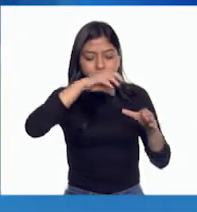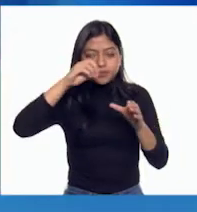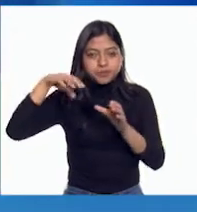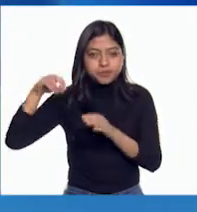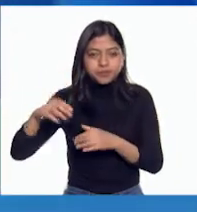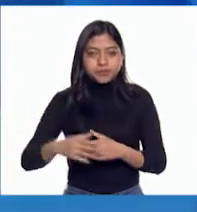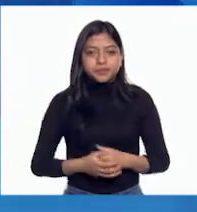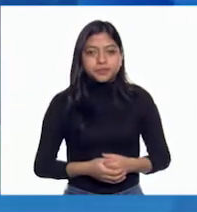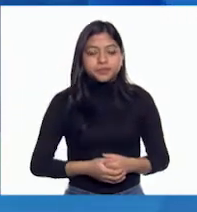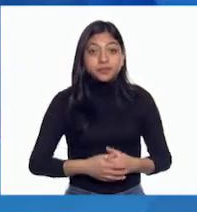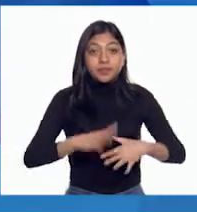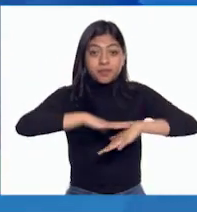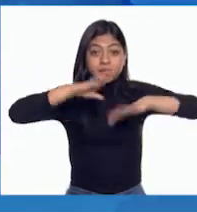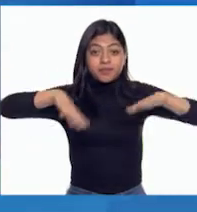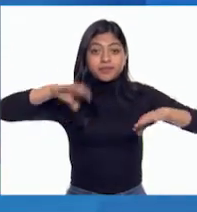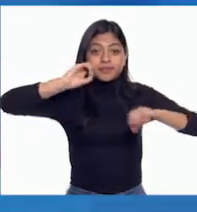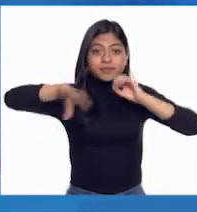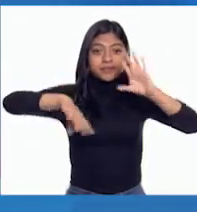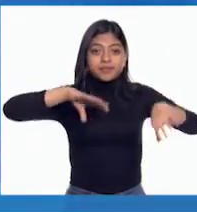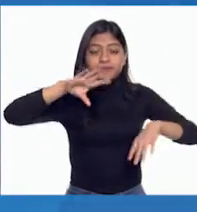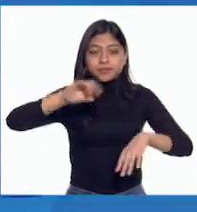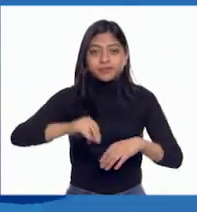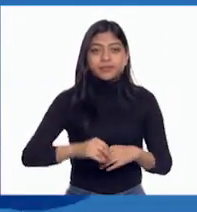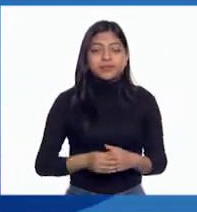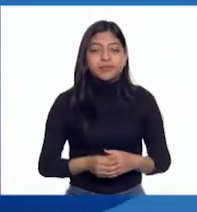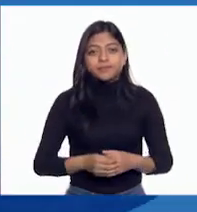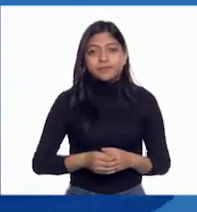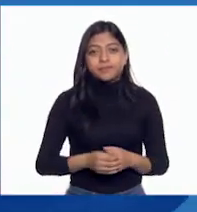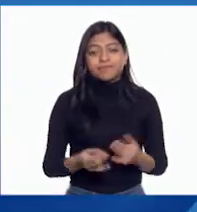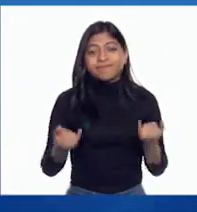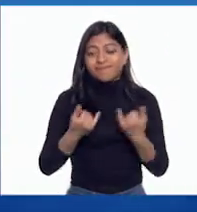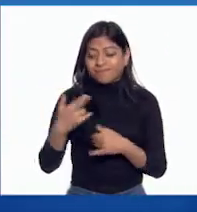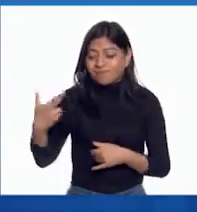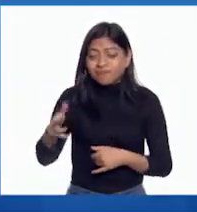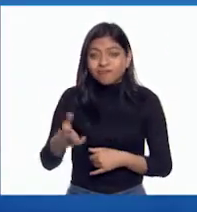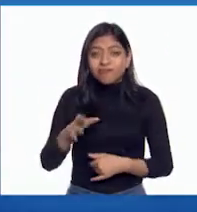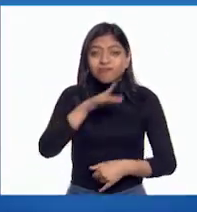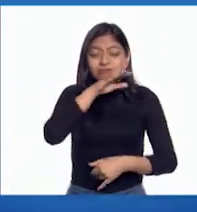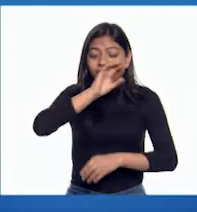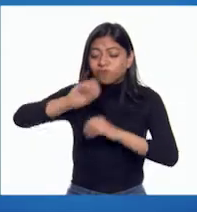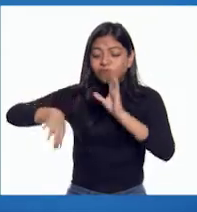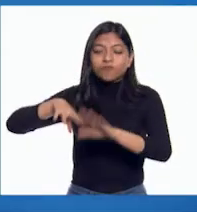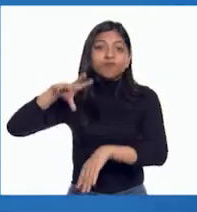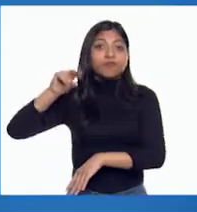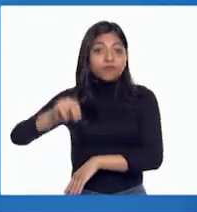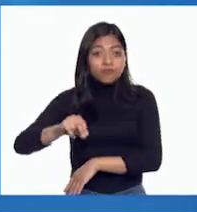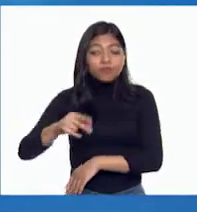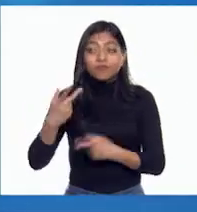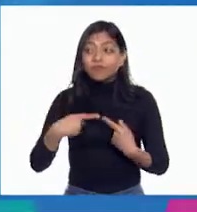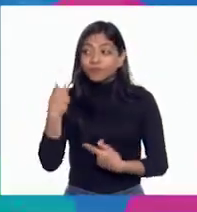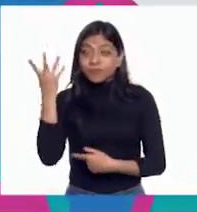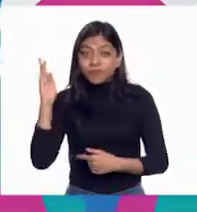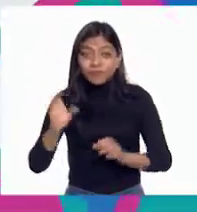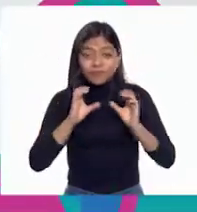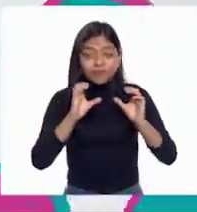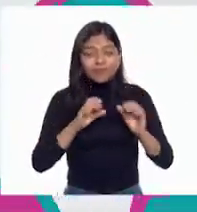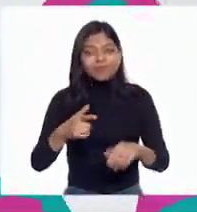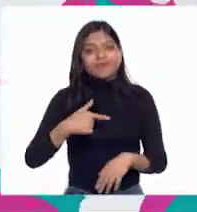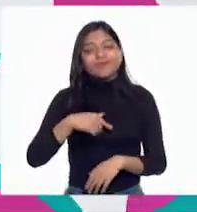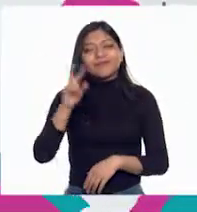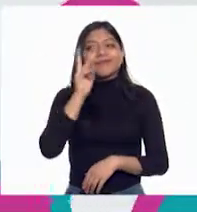en los mares y tampoco en los ríos. Así el mundo sería mejor y me sentiría muy feliz.